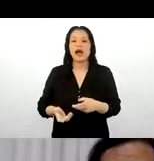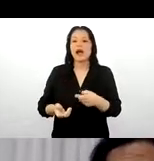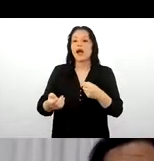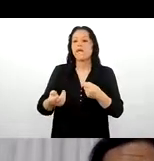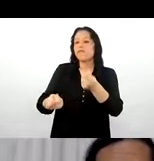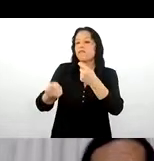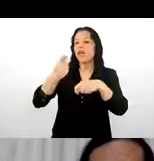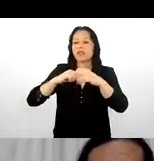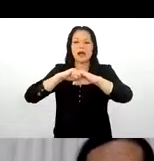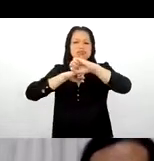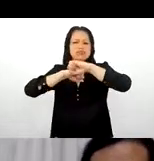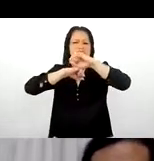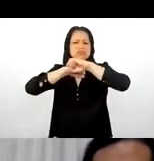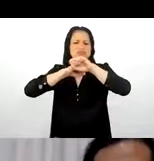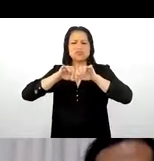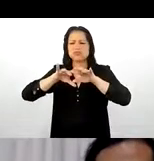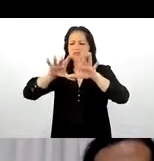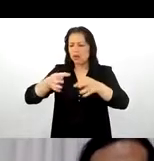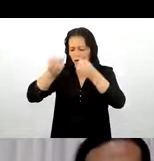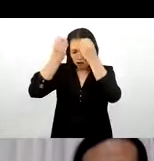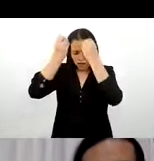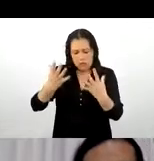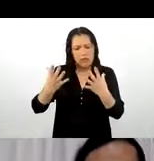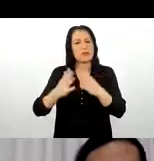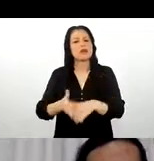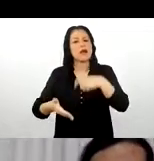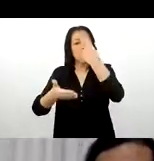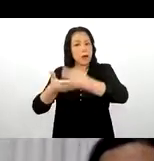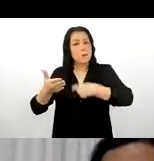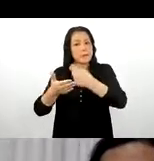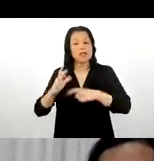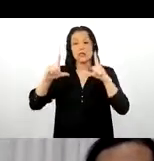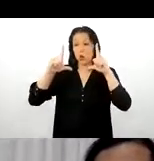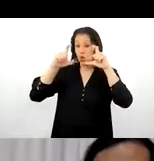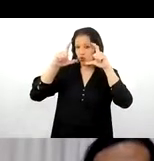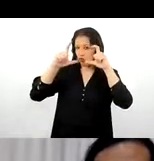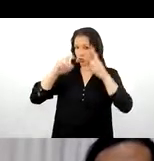una serie de publicidad, una serie de información, ¿no? Con precios, con fotos, con destinos,